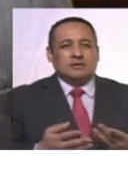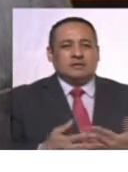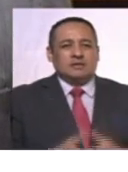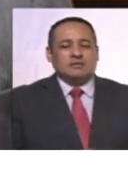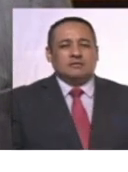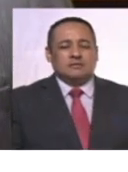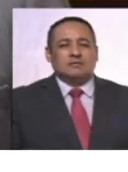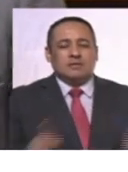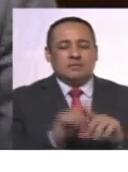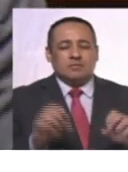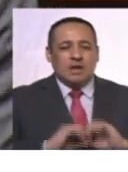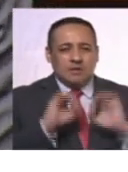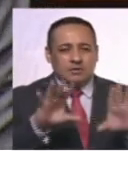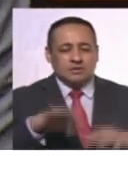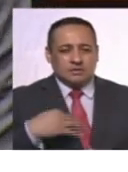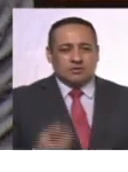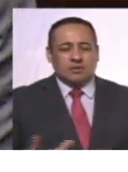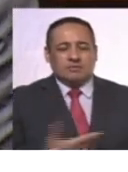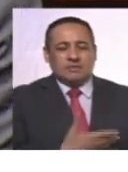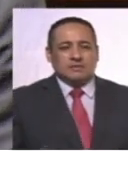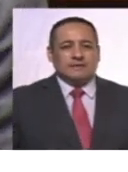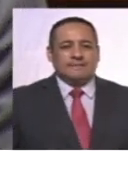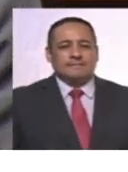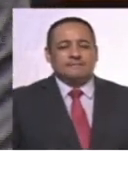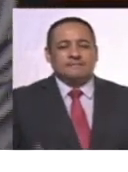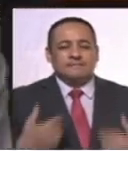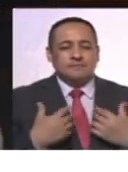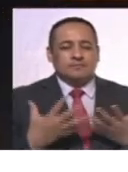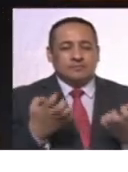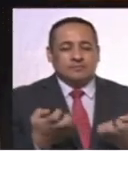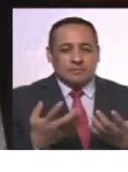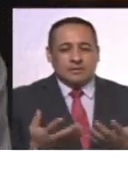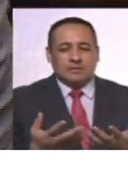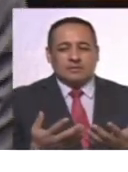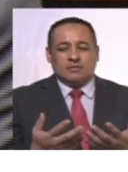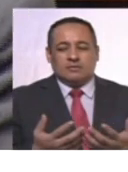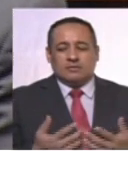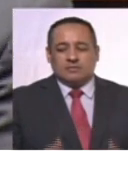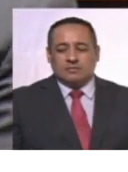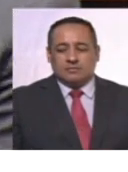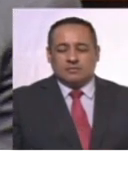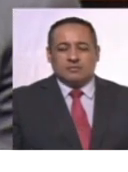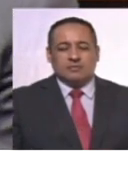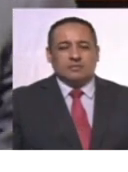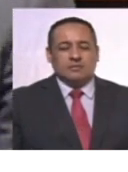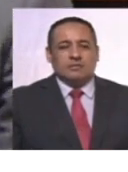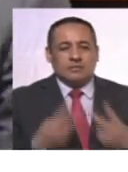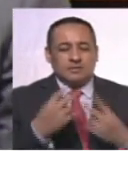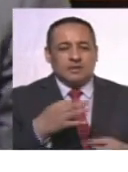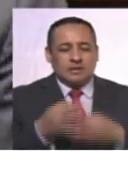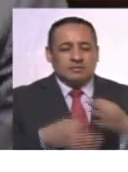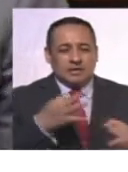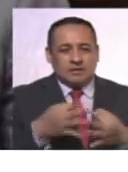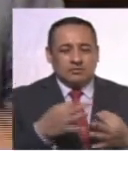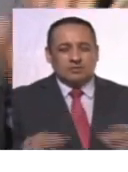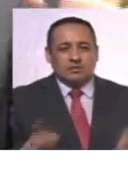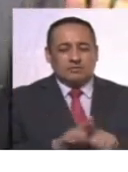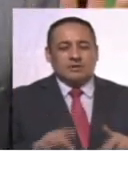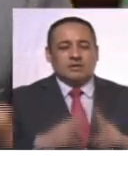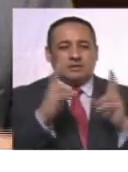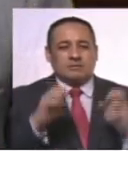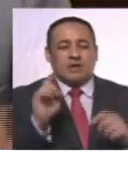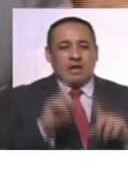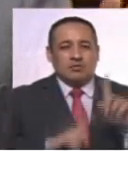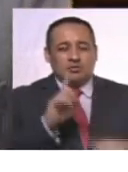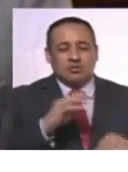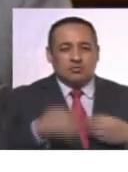Ese es mi llamado, señora presidenta. Quiero pasar a las explicaciones, vamos a abordar uno que otro